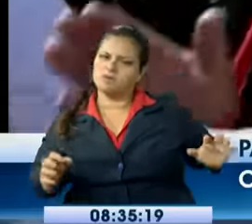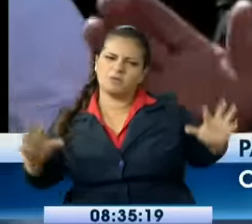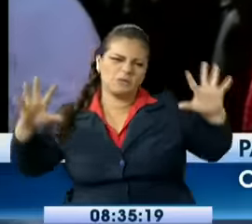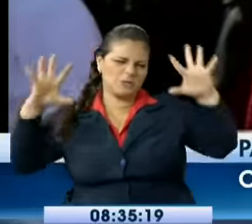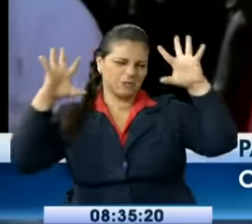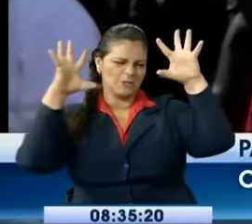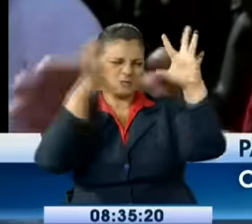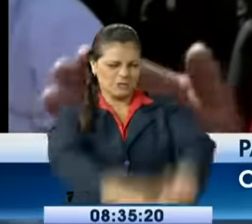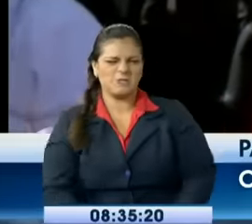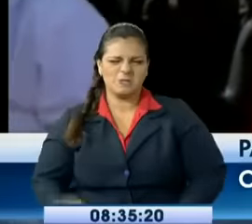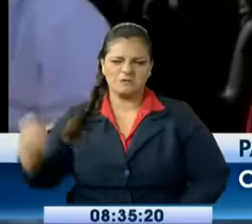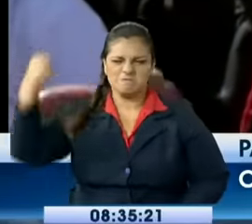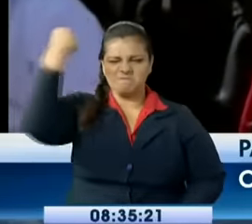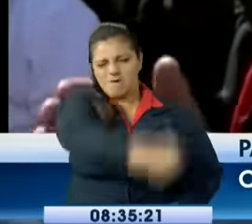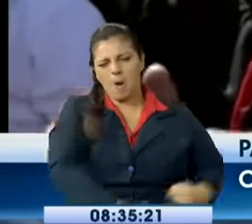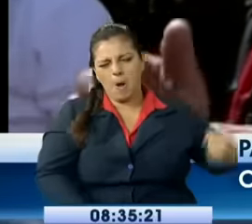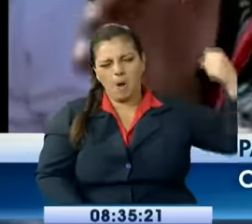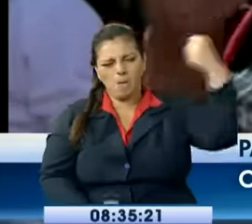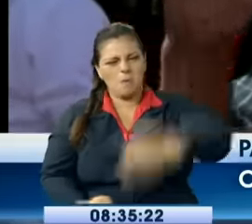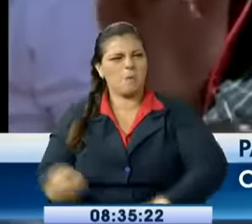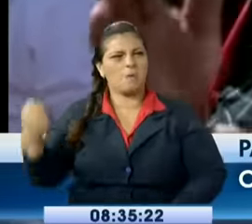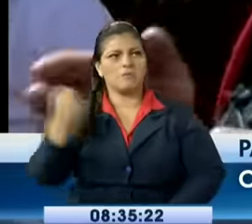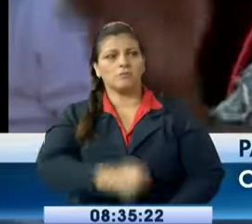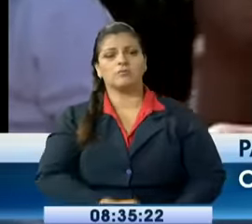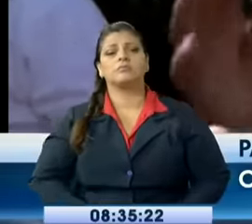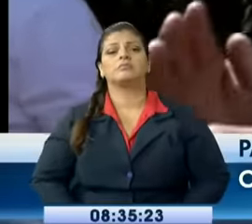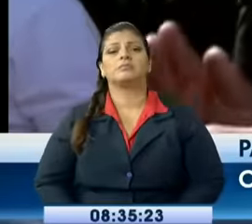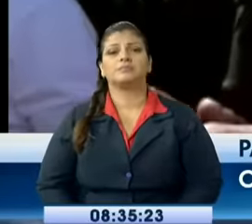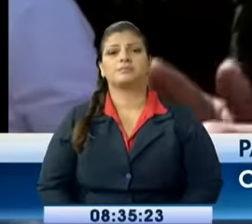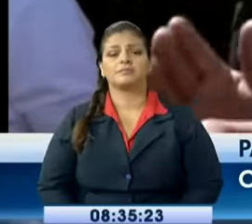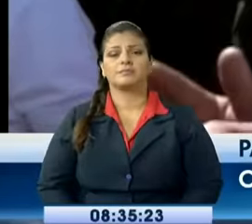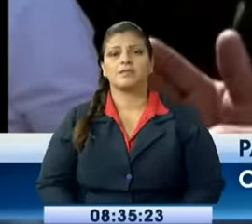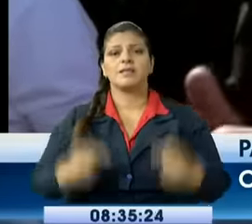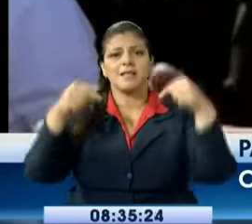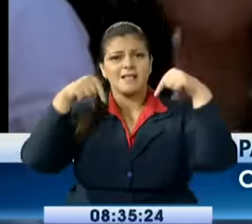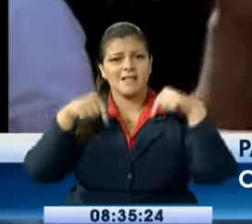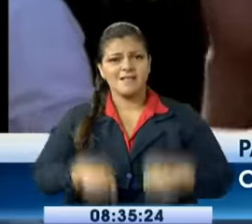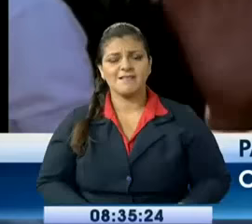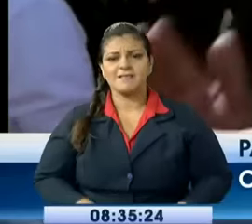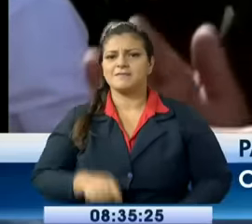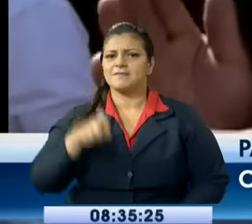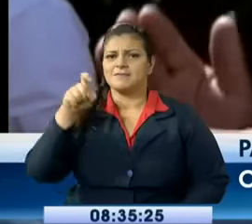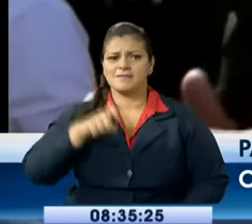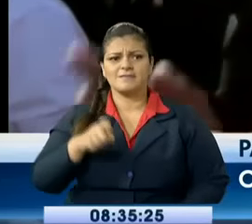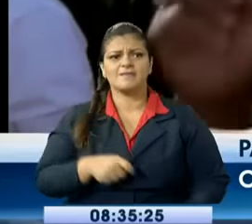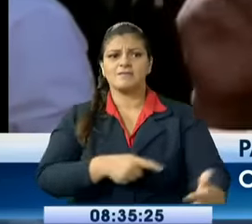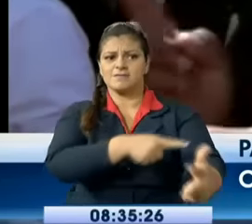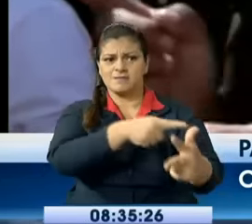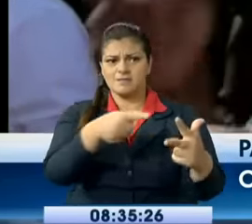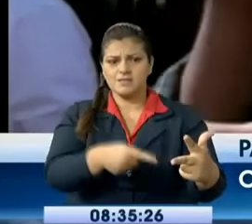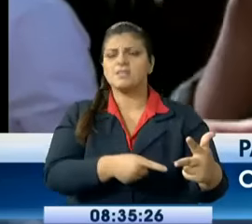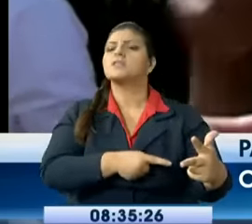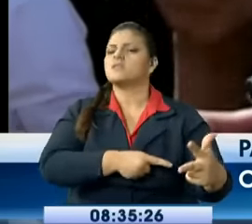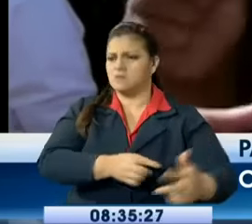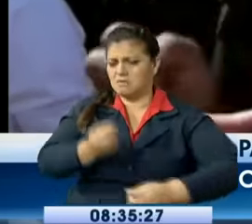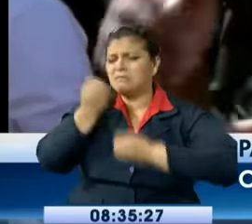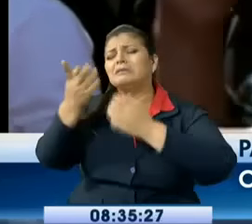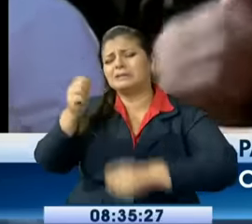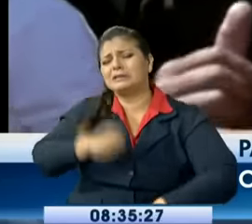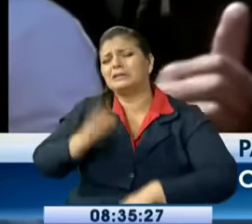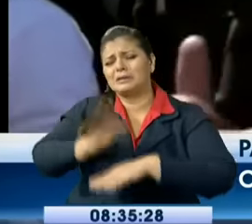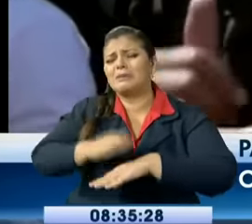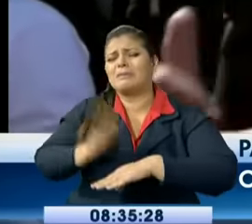hacer declarar, y aquí mismo, nosotros no estamos culpando con ellos solos, sino nosotros único necesitamos que declaren ellos una cosa, que digan, esto